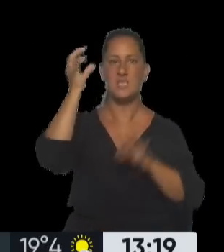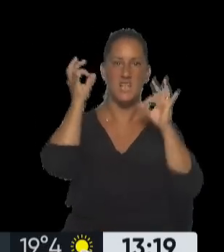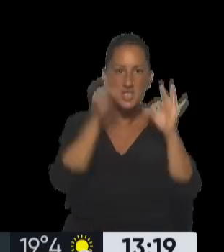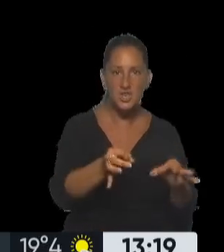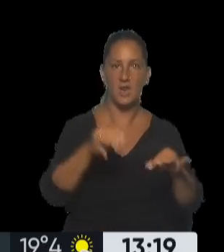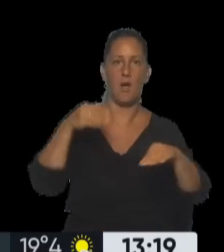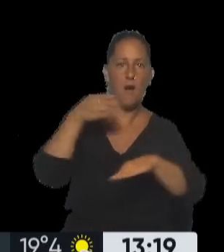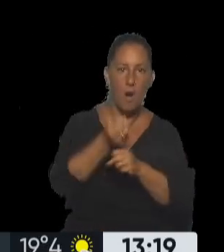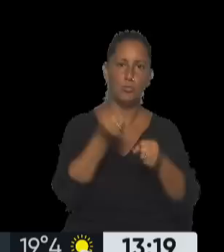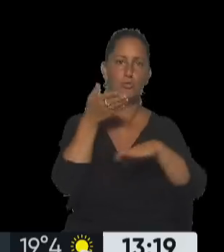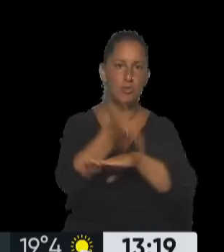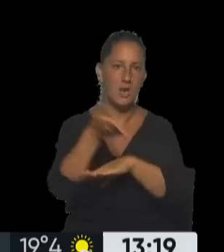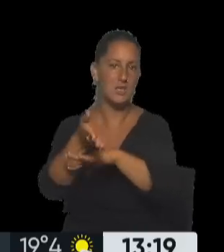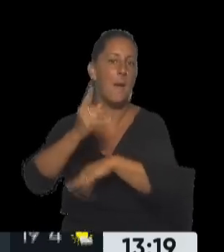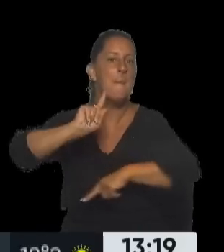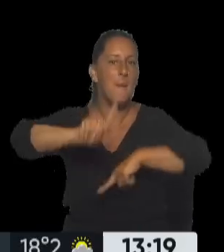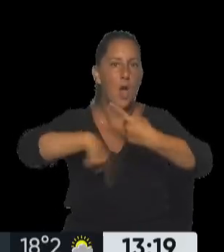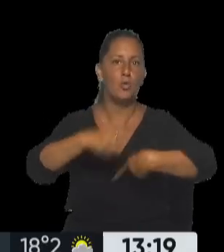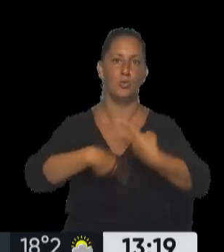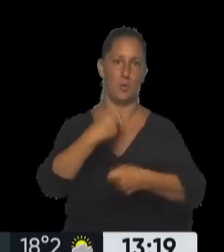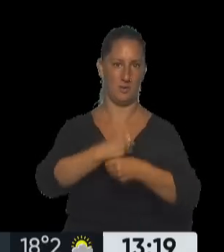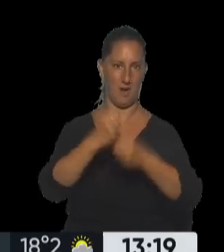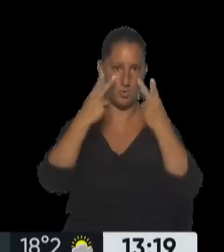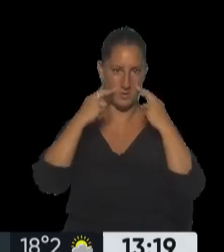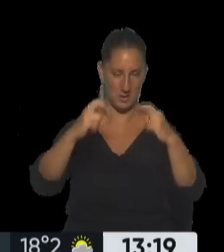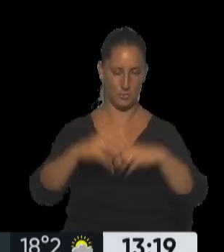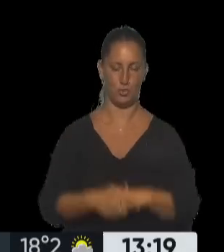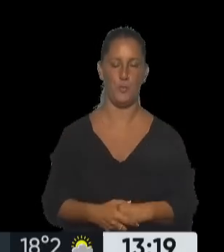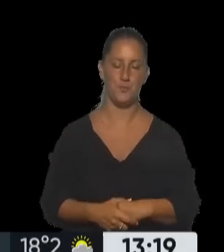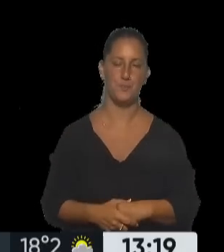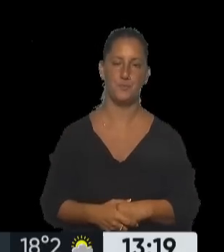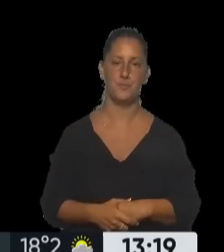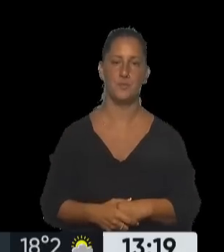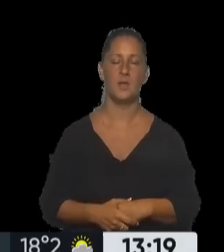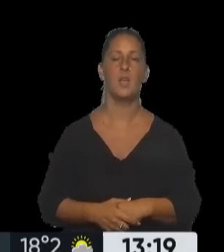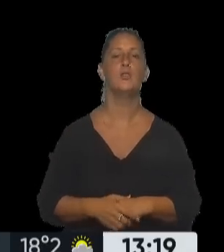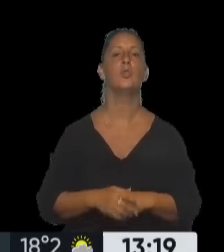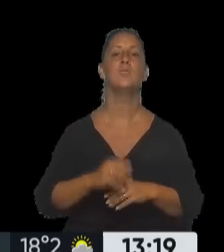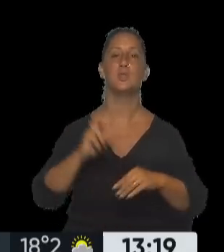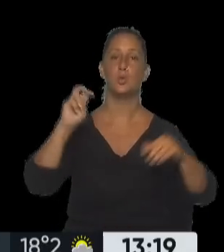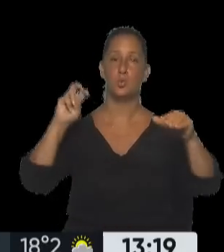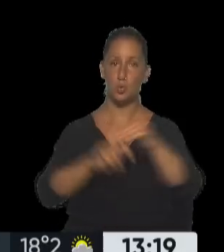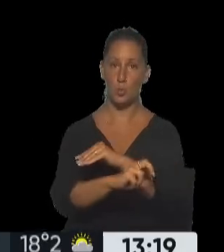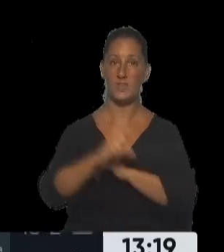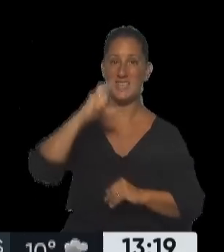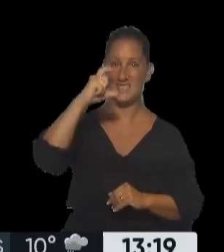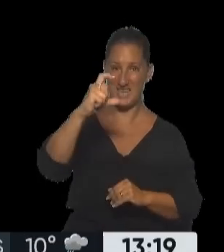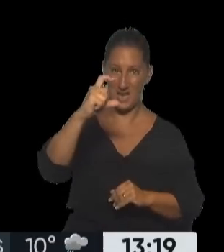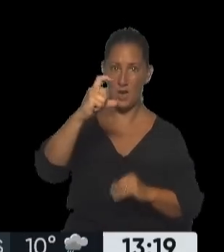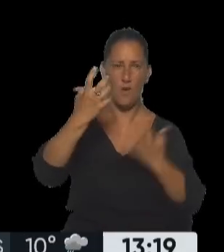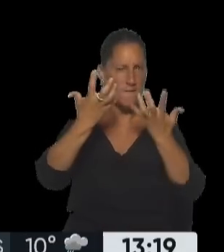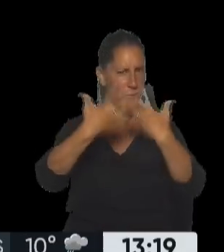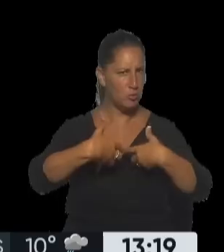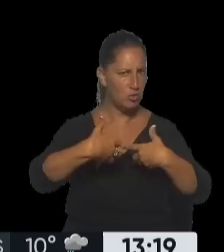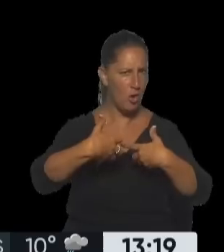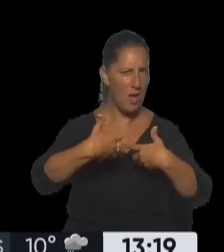todos los responsables de llevar adelante la investigación reiteramos en principio la línea c no está funcionando o está funcionando